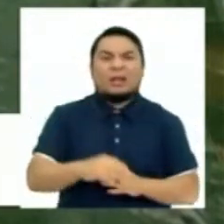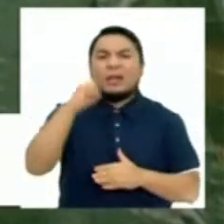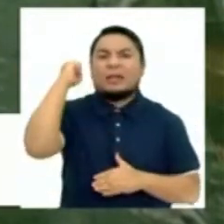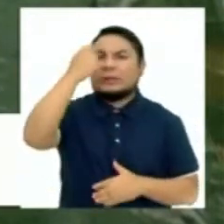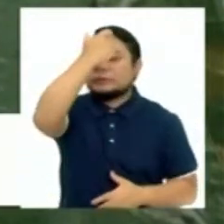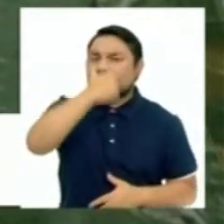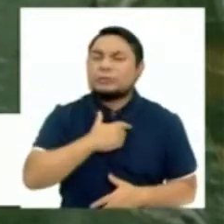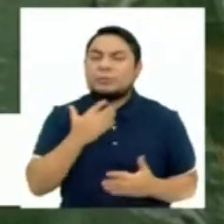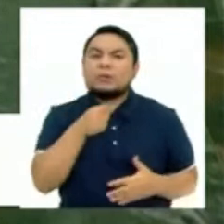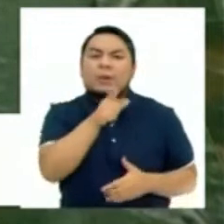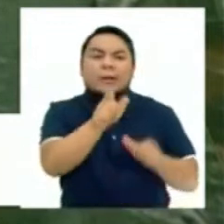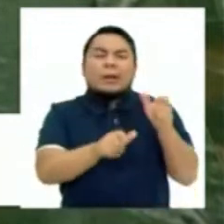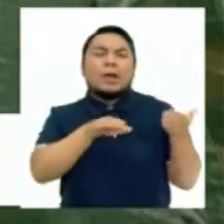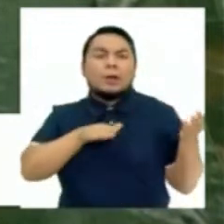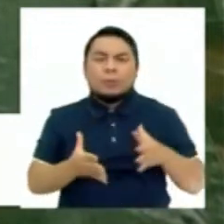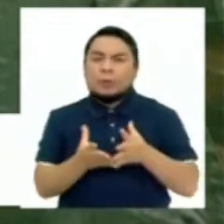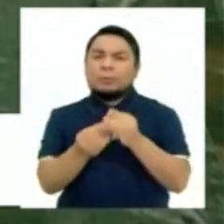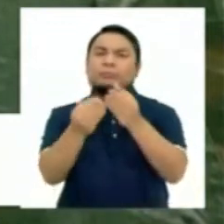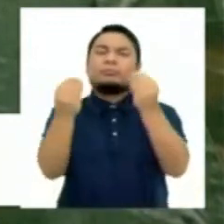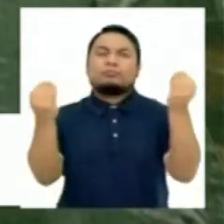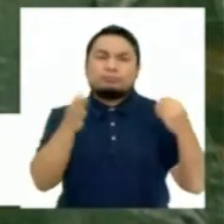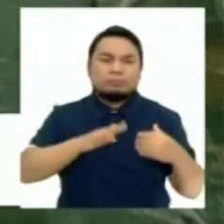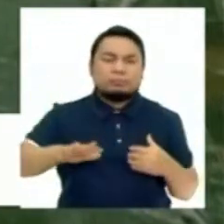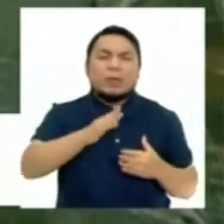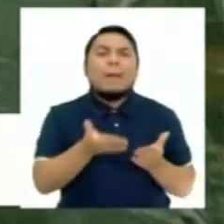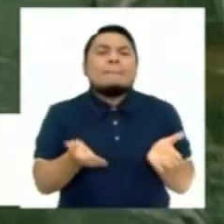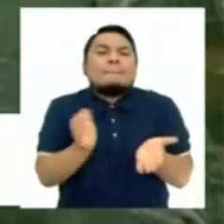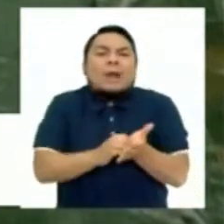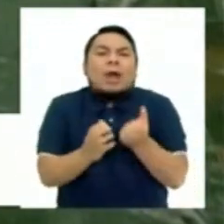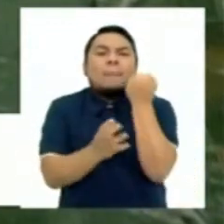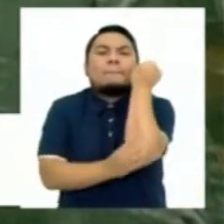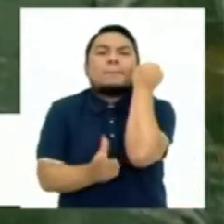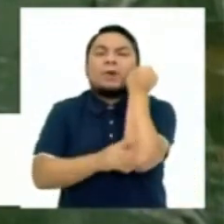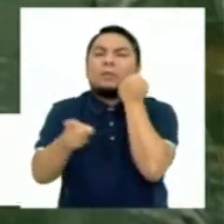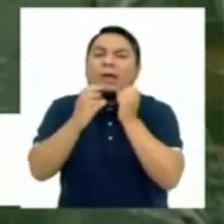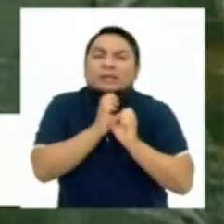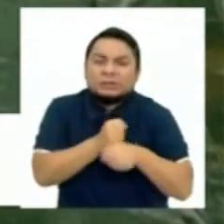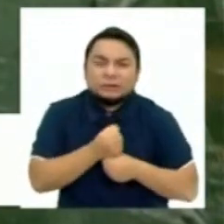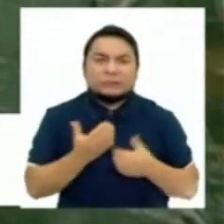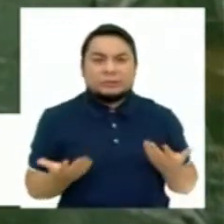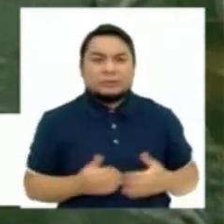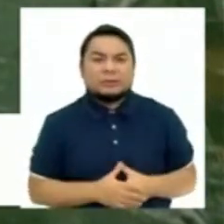derechos humanos y sus víctimas son los más pobres y los